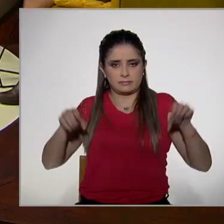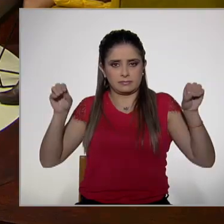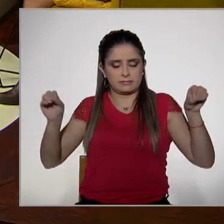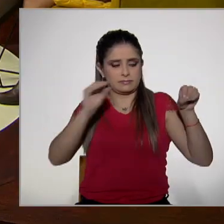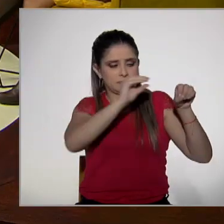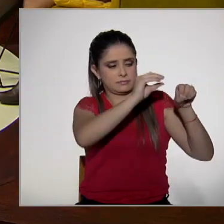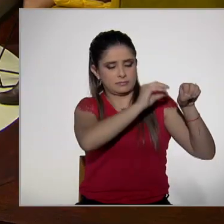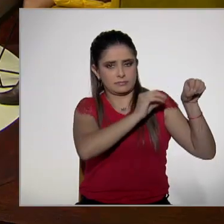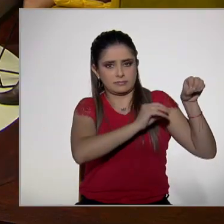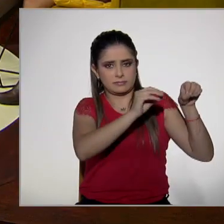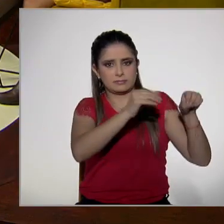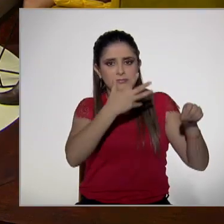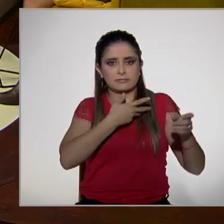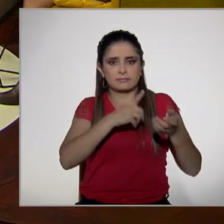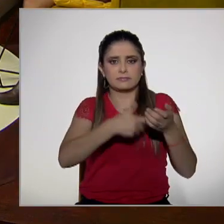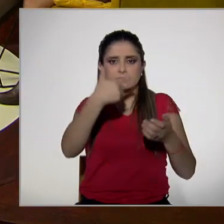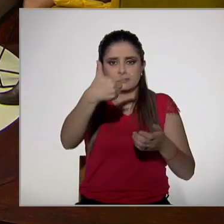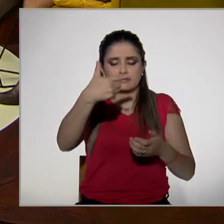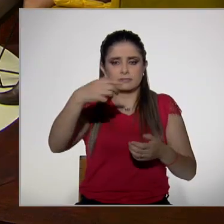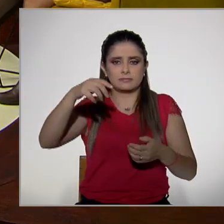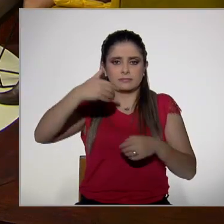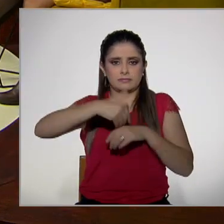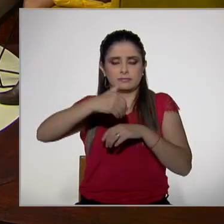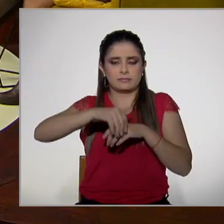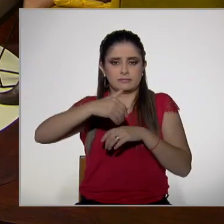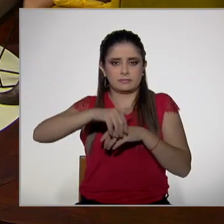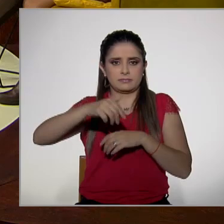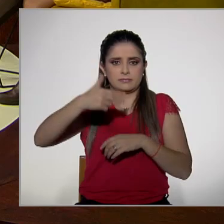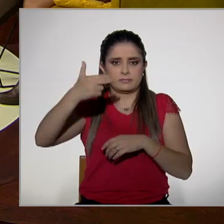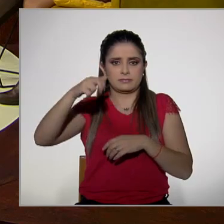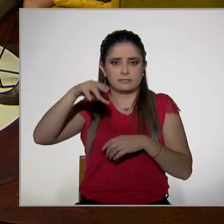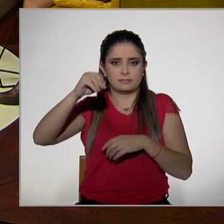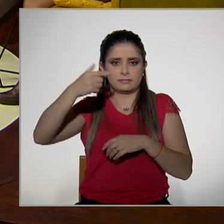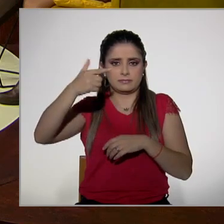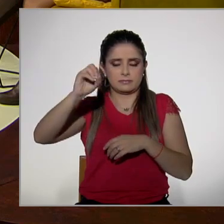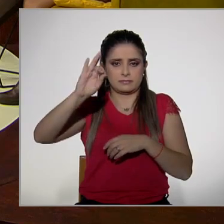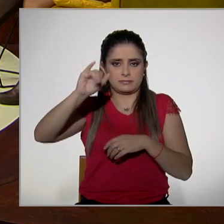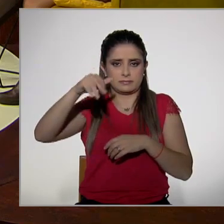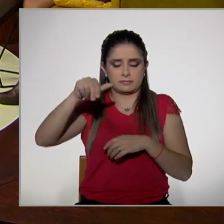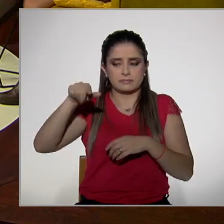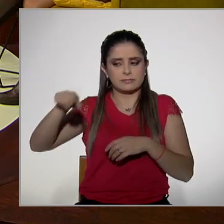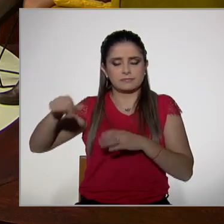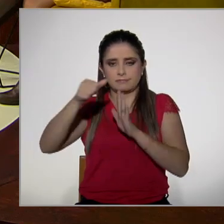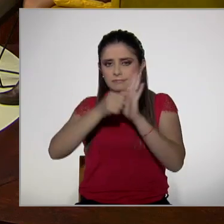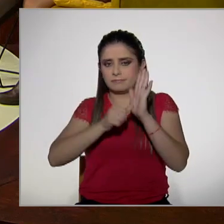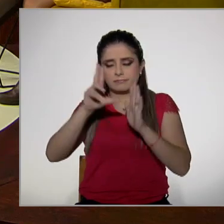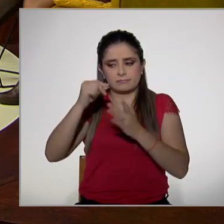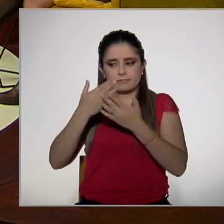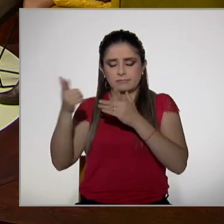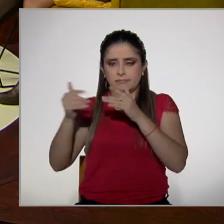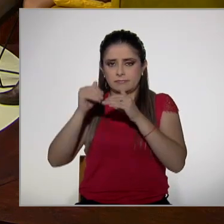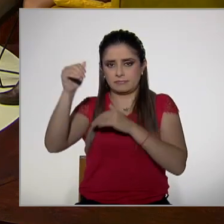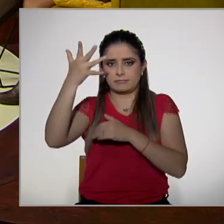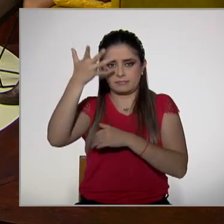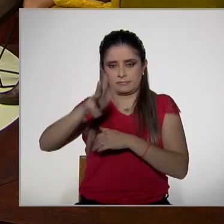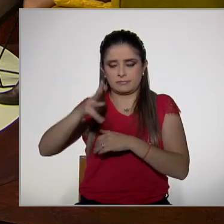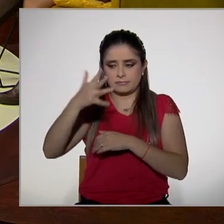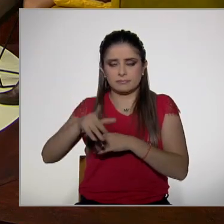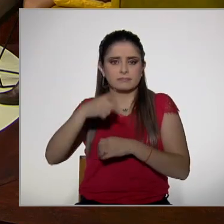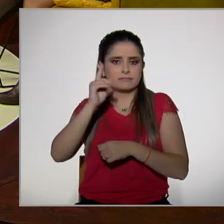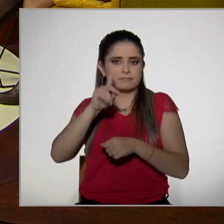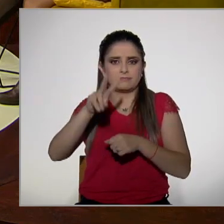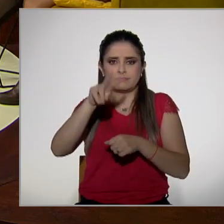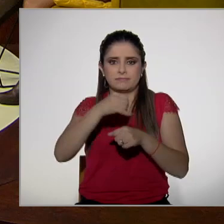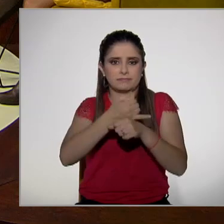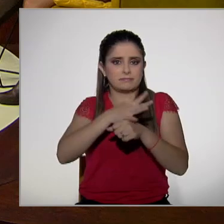tener 7 de hemoglobina no la operan hasta que no suba mínimo a 10 pero dice que cada vez pues es imposible porque ella se